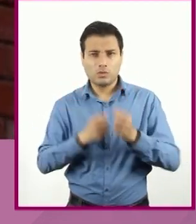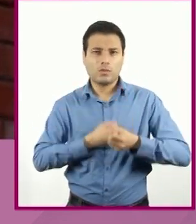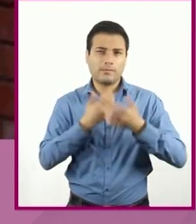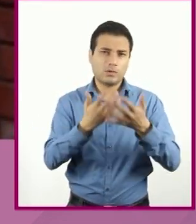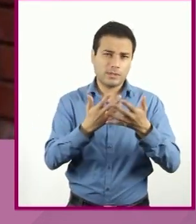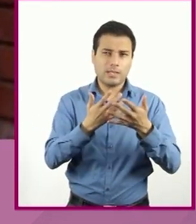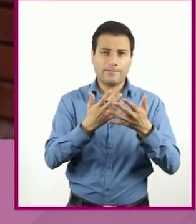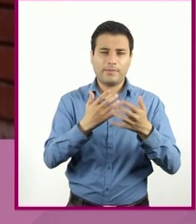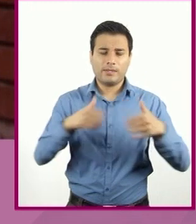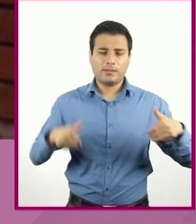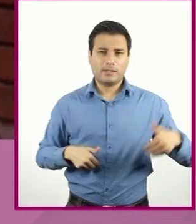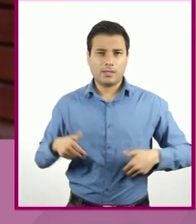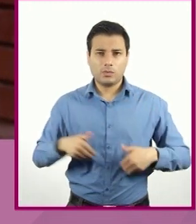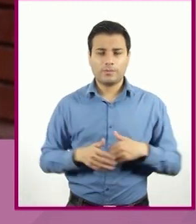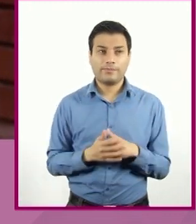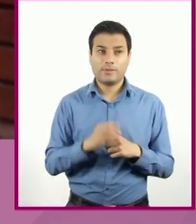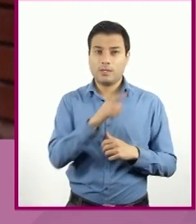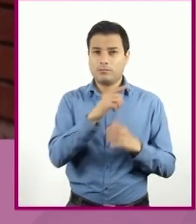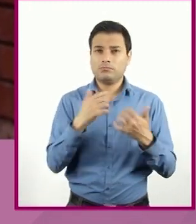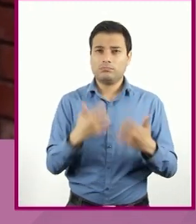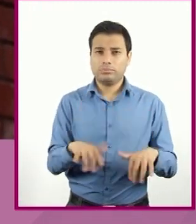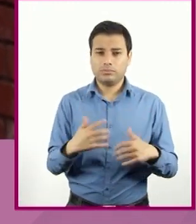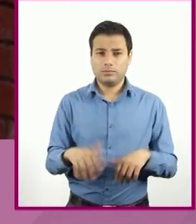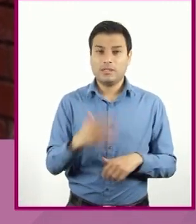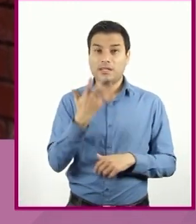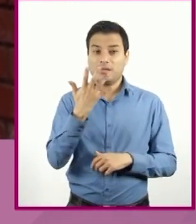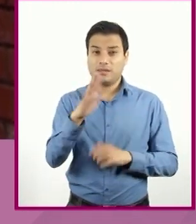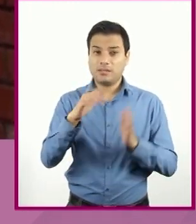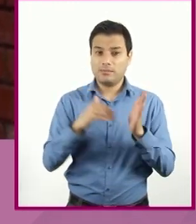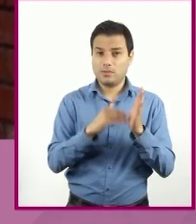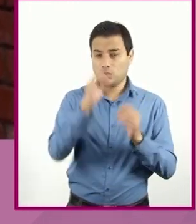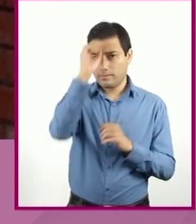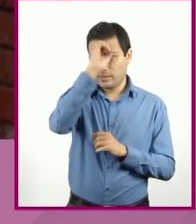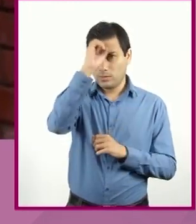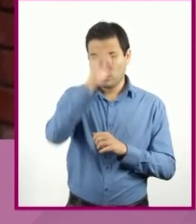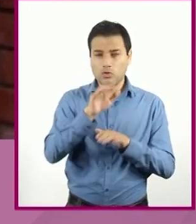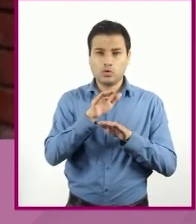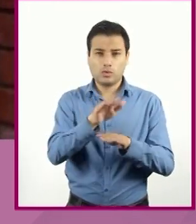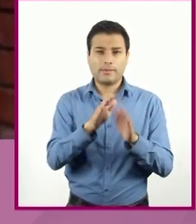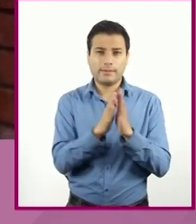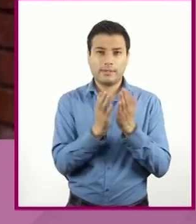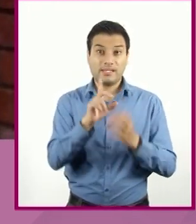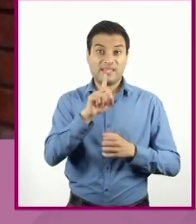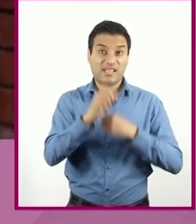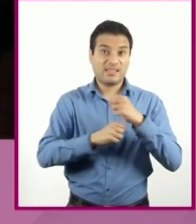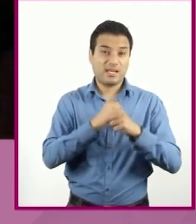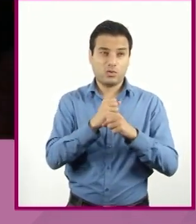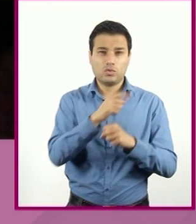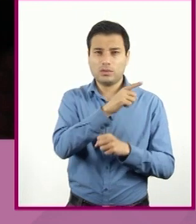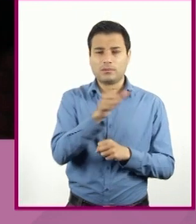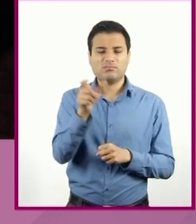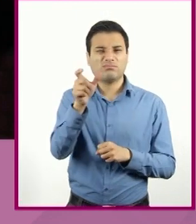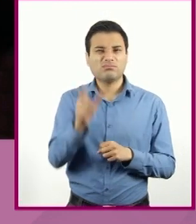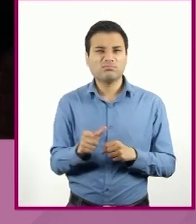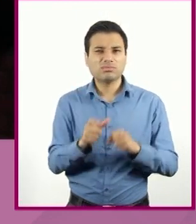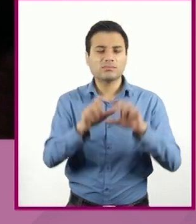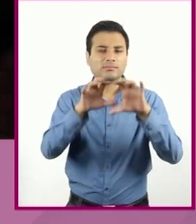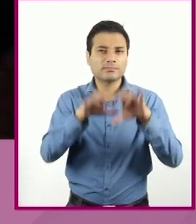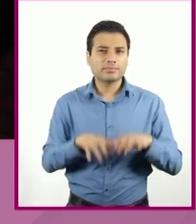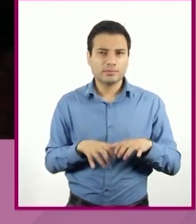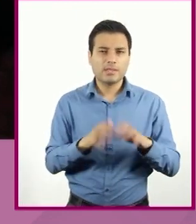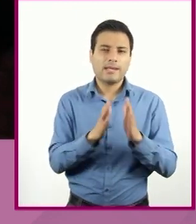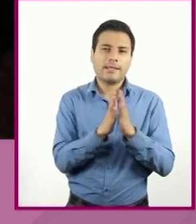de más de 10,000 reseñas de literatura mexicana que publicó a lo largo de 30 años en su columna Multilibros